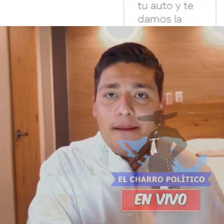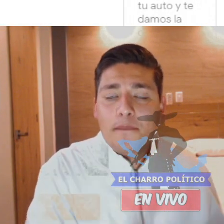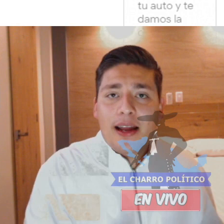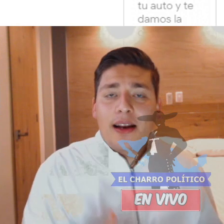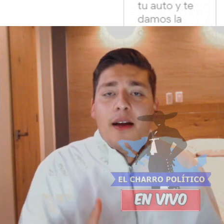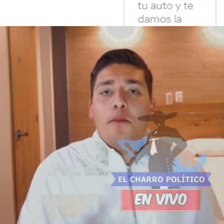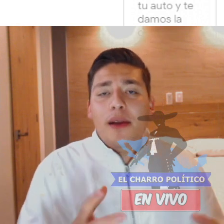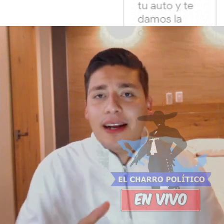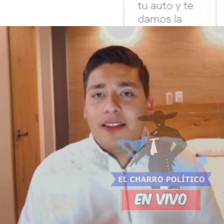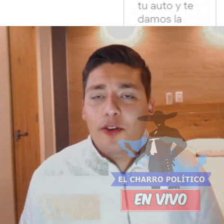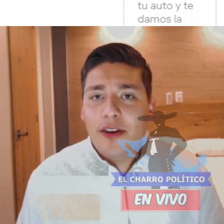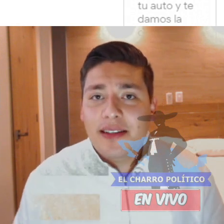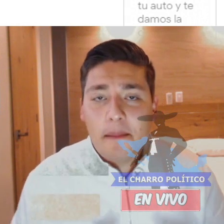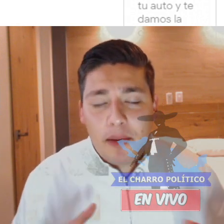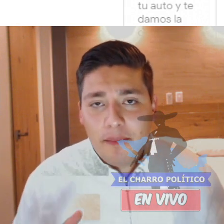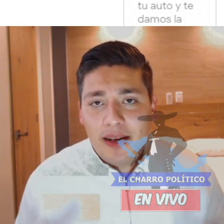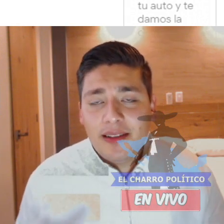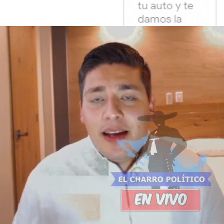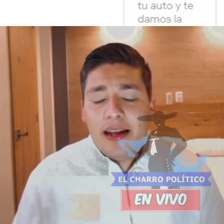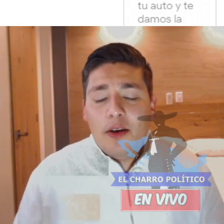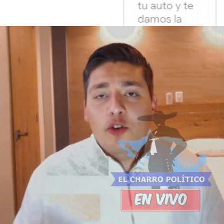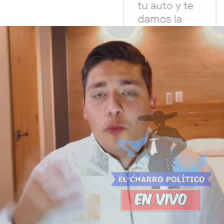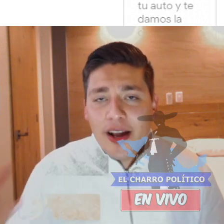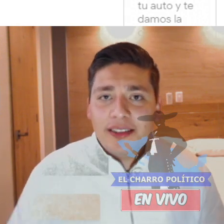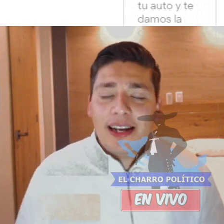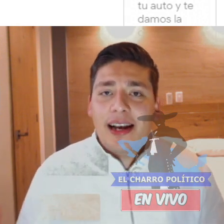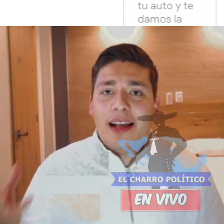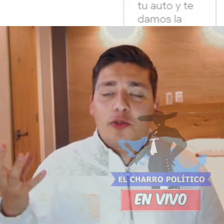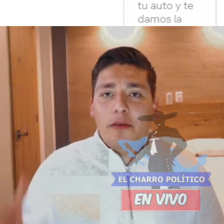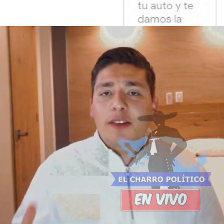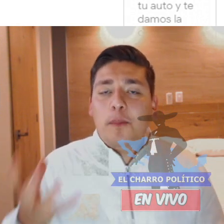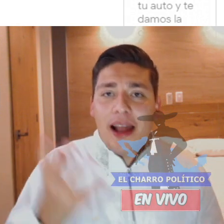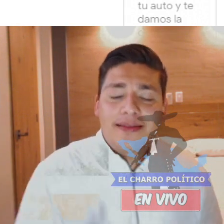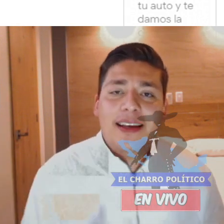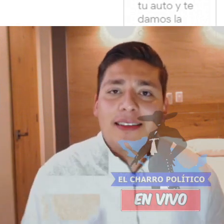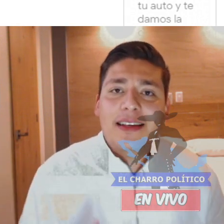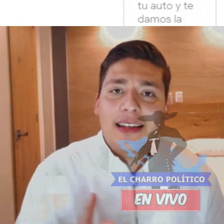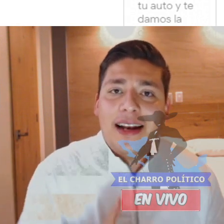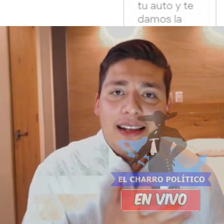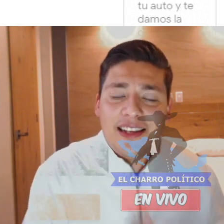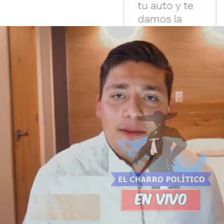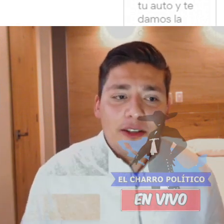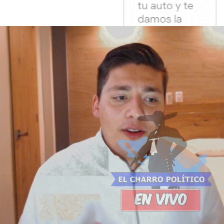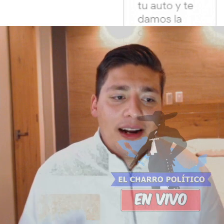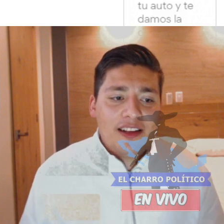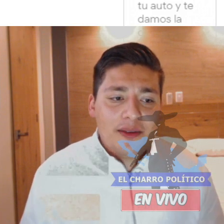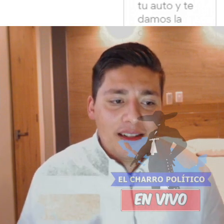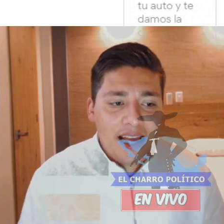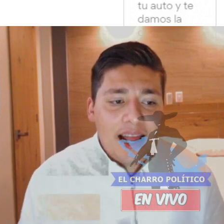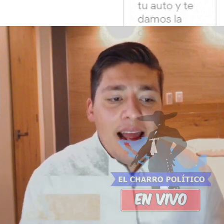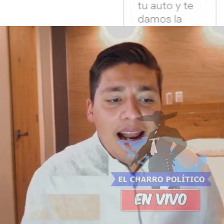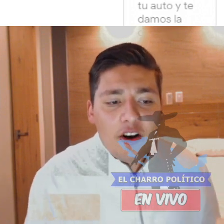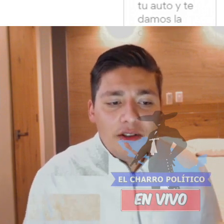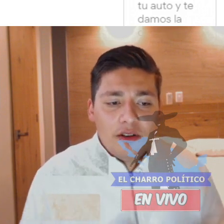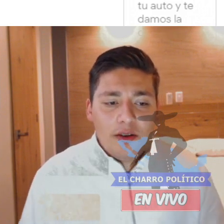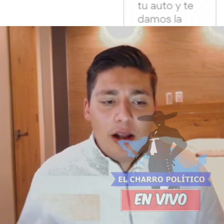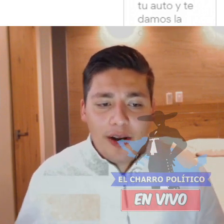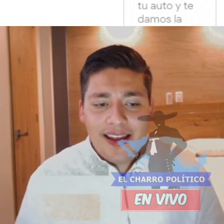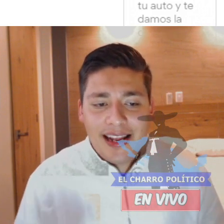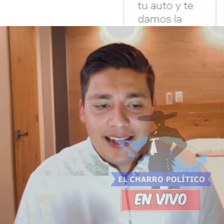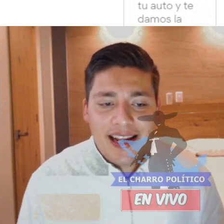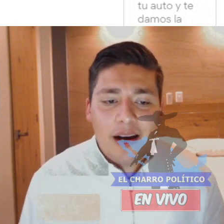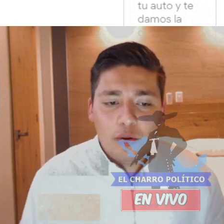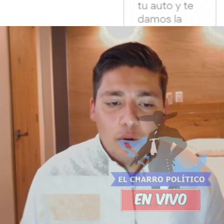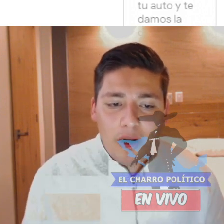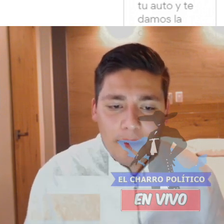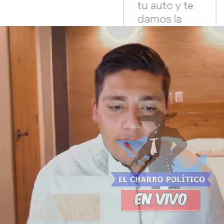y también publicaciones de Pemex nos muestran las nuevas plantas que estarán al servicio de Gas Bienestar. La Comisión Reguladora